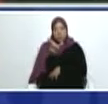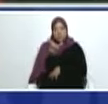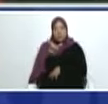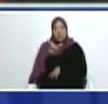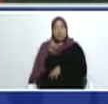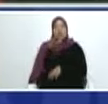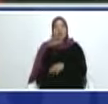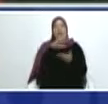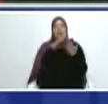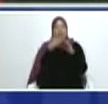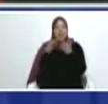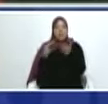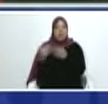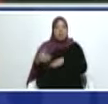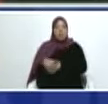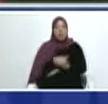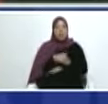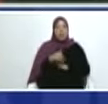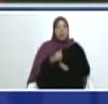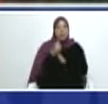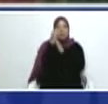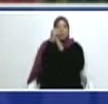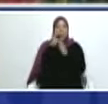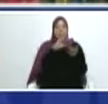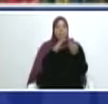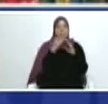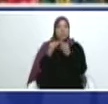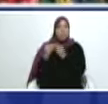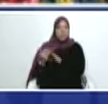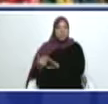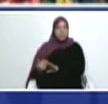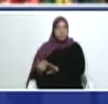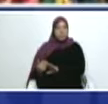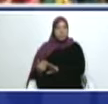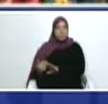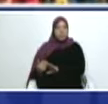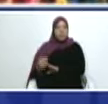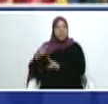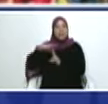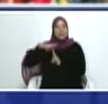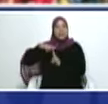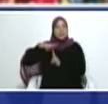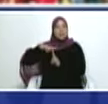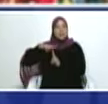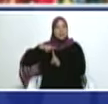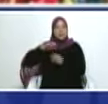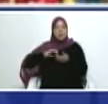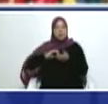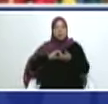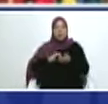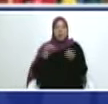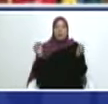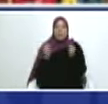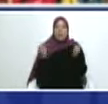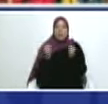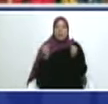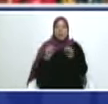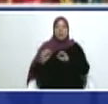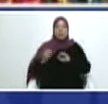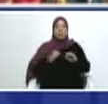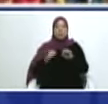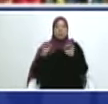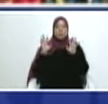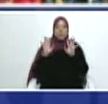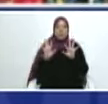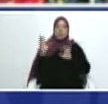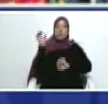jefas de calle, de comunidad, que desde el Táchira, Trujillo, Mérida se movilizaron para